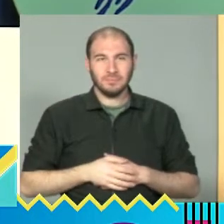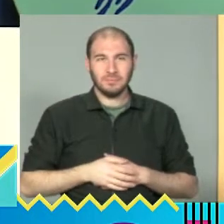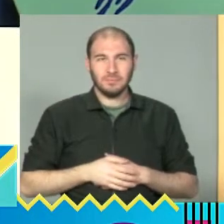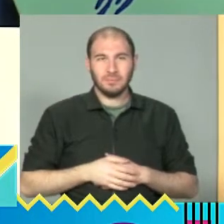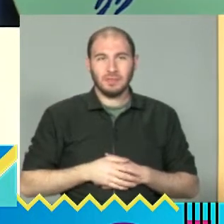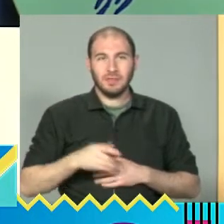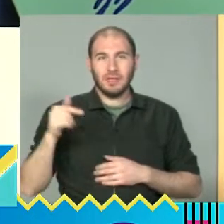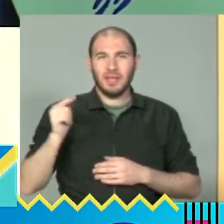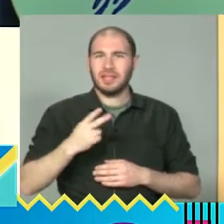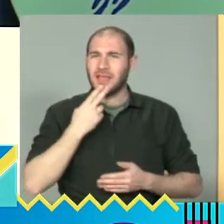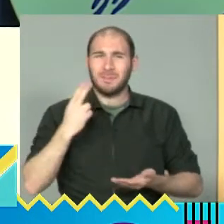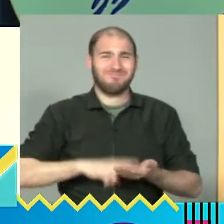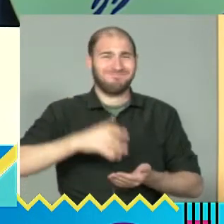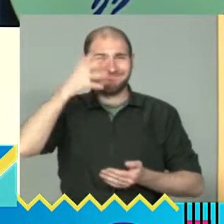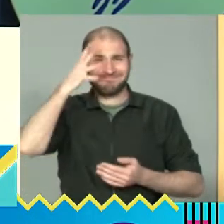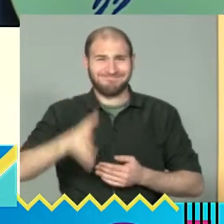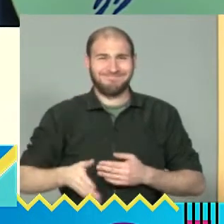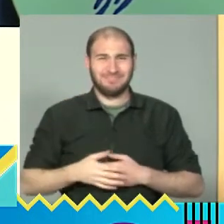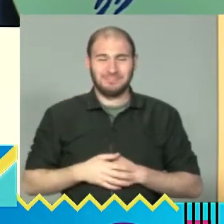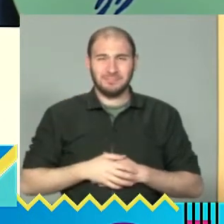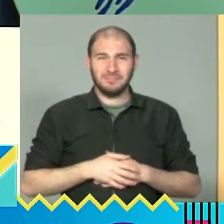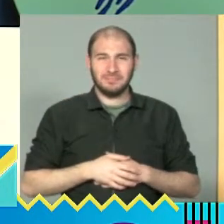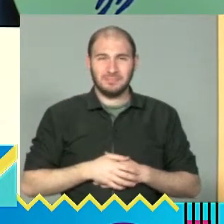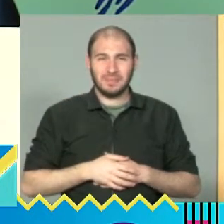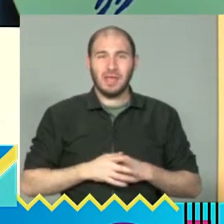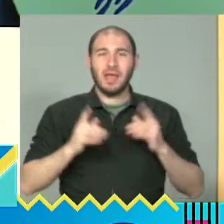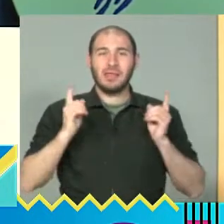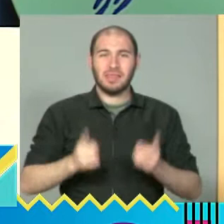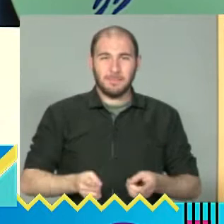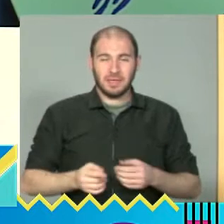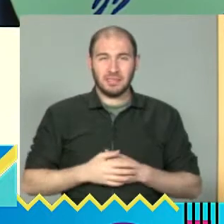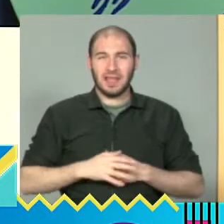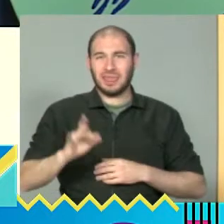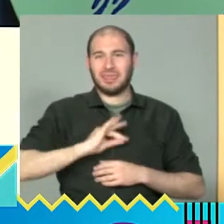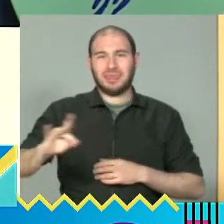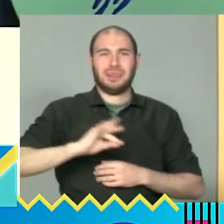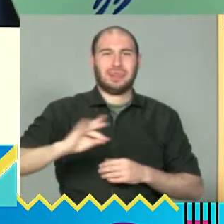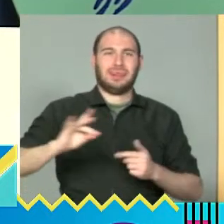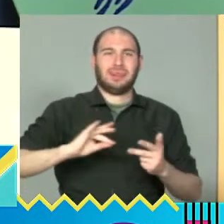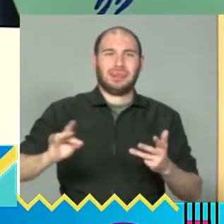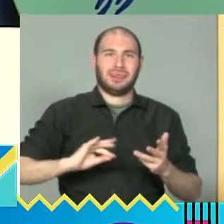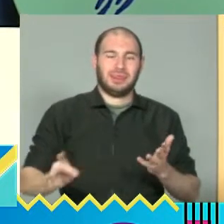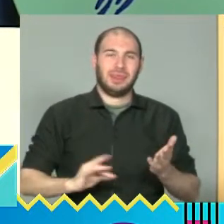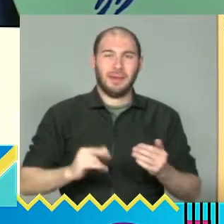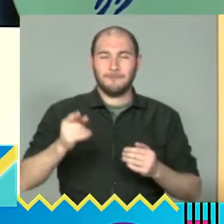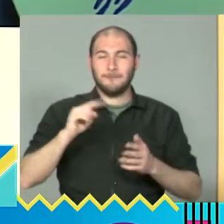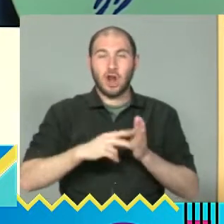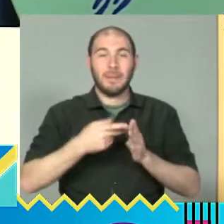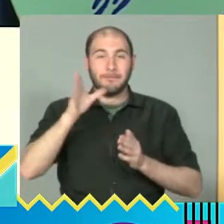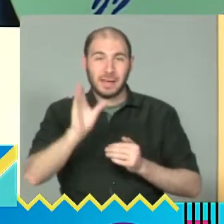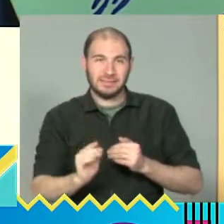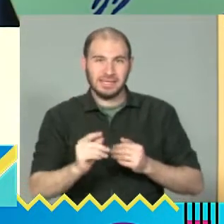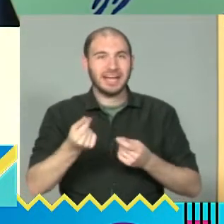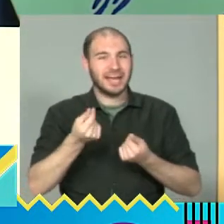una altísima presión tributaria y un alto endeudamiento que genera un alto riesgo país, con lo cual el costo